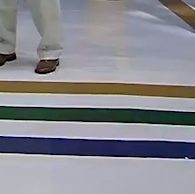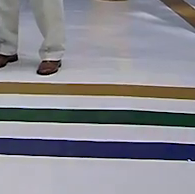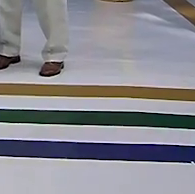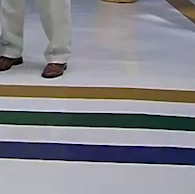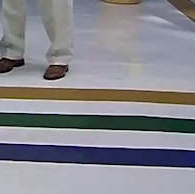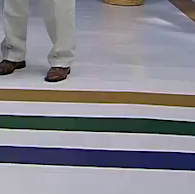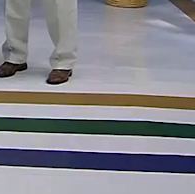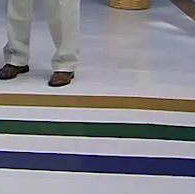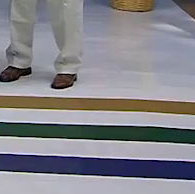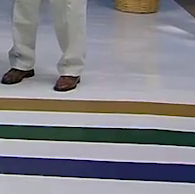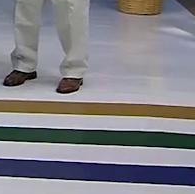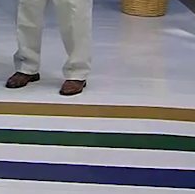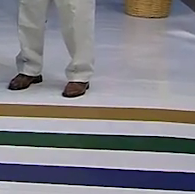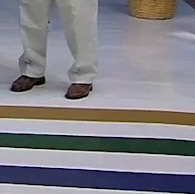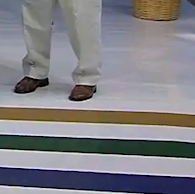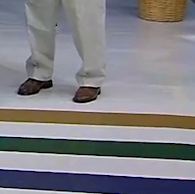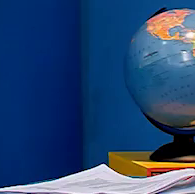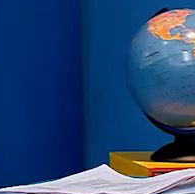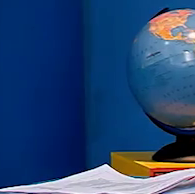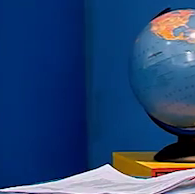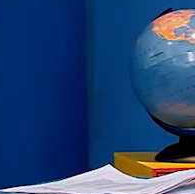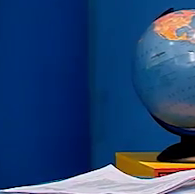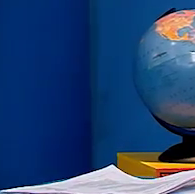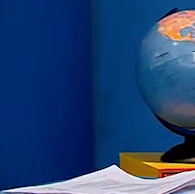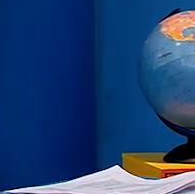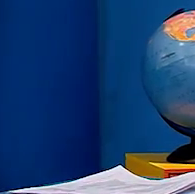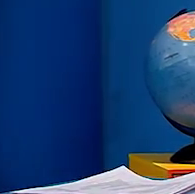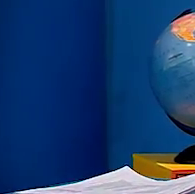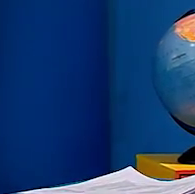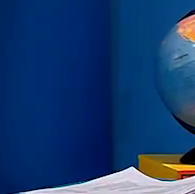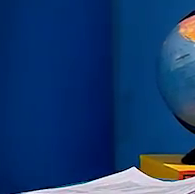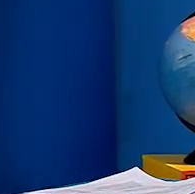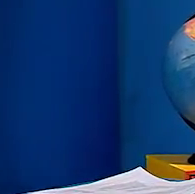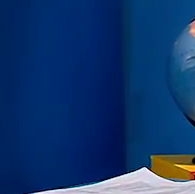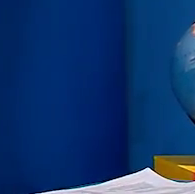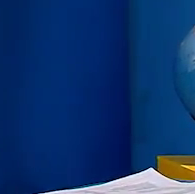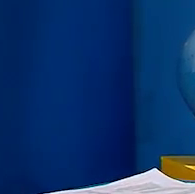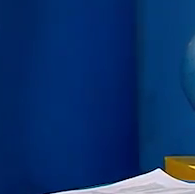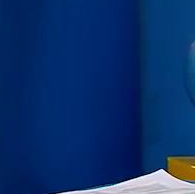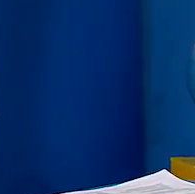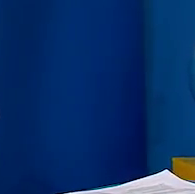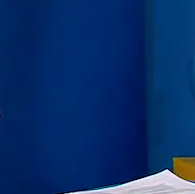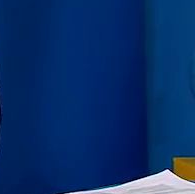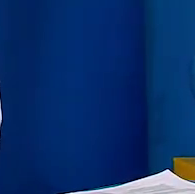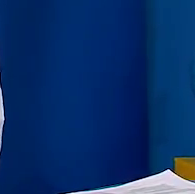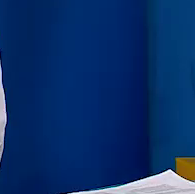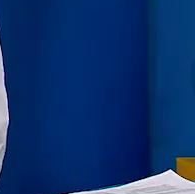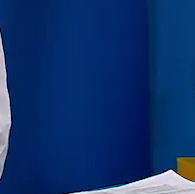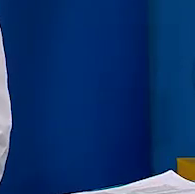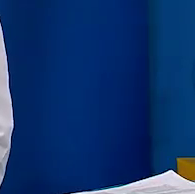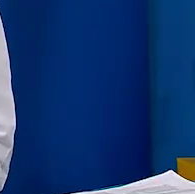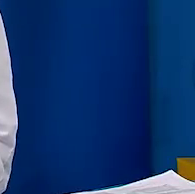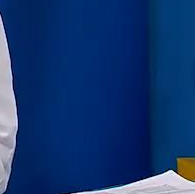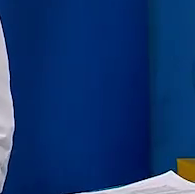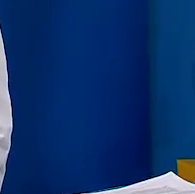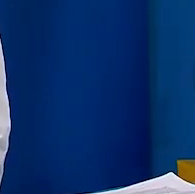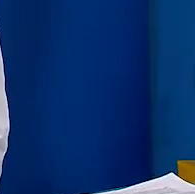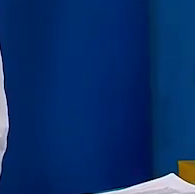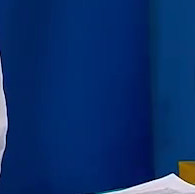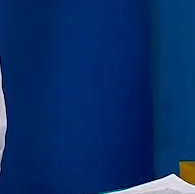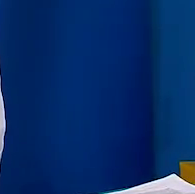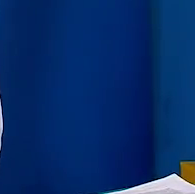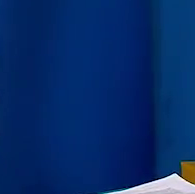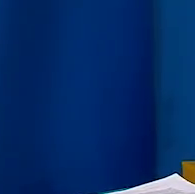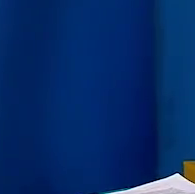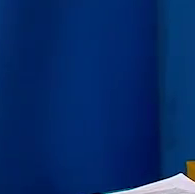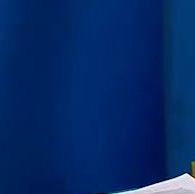Biali, Sihuapilme, Guanabichpilme, Manotoca, Víctor Vélez de la Cruz, Nimitzanilova, Canogatlastoli, Nani, Eguasechinanco, Tanitoca,